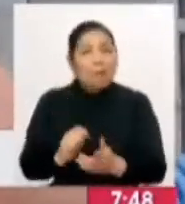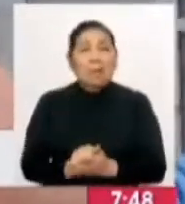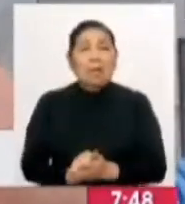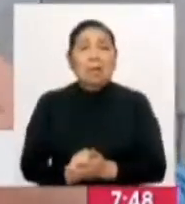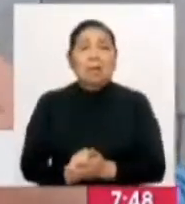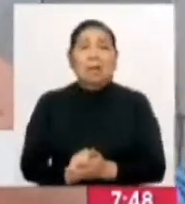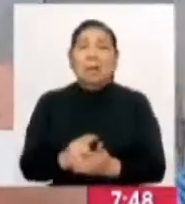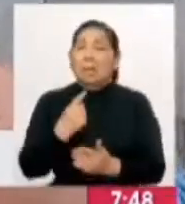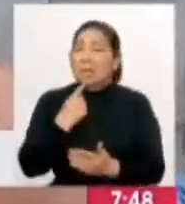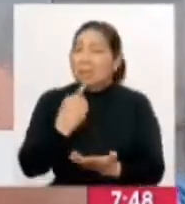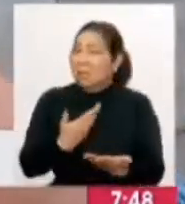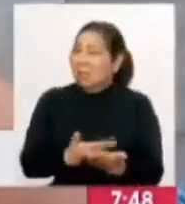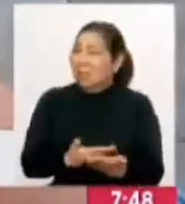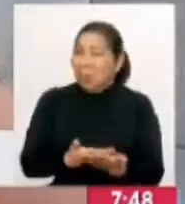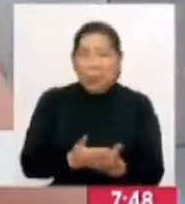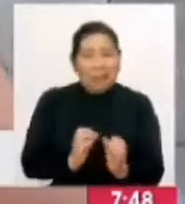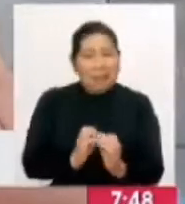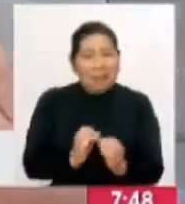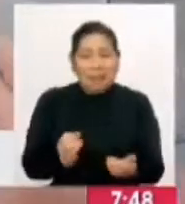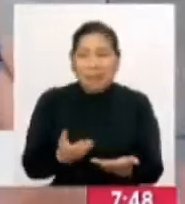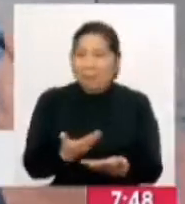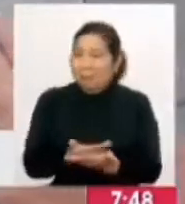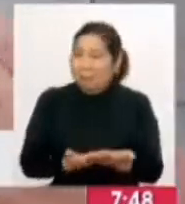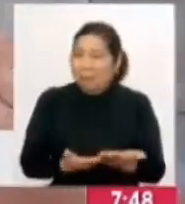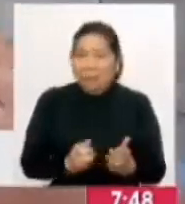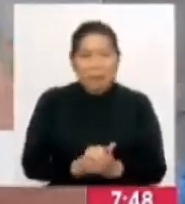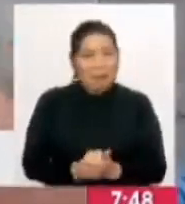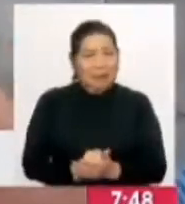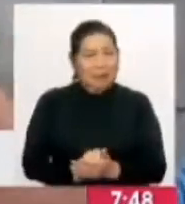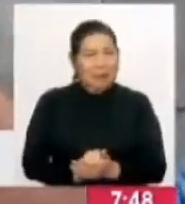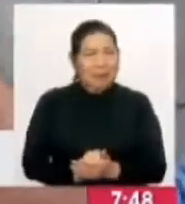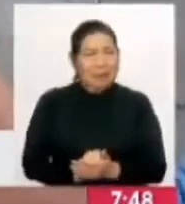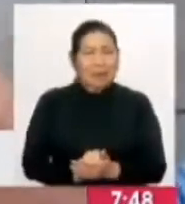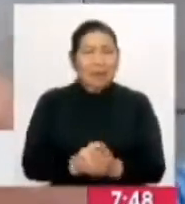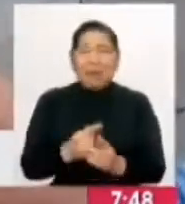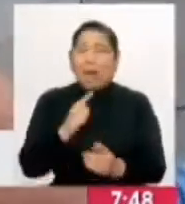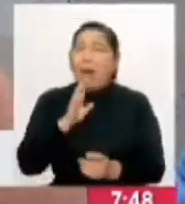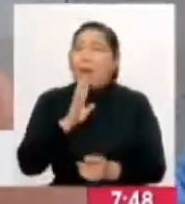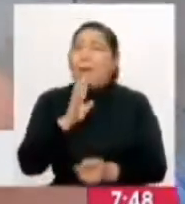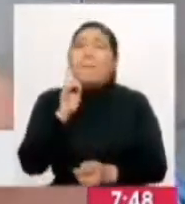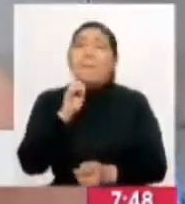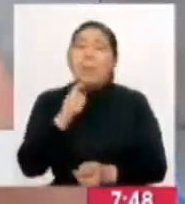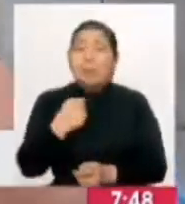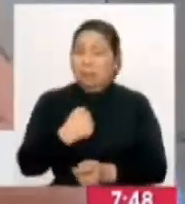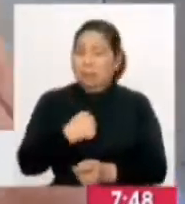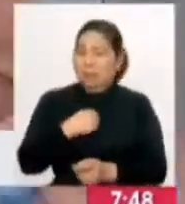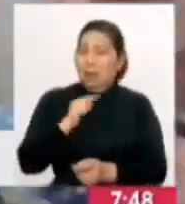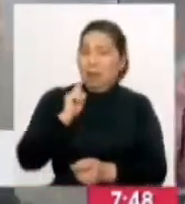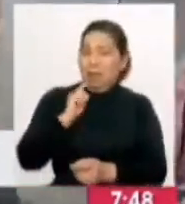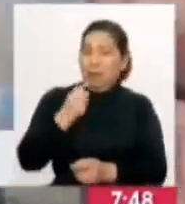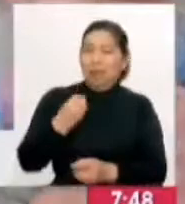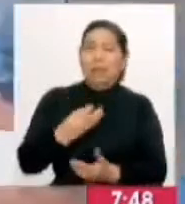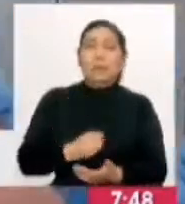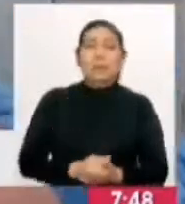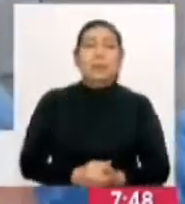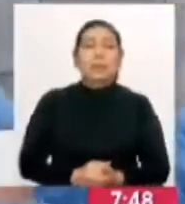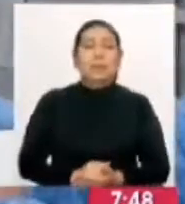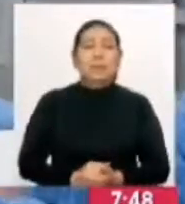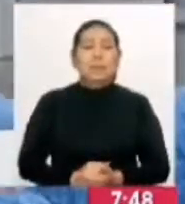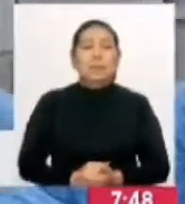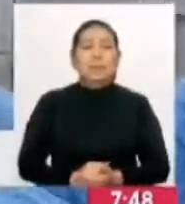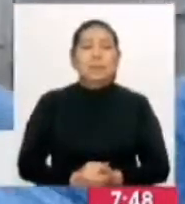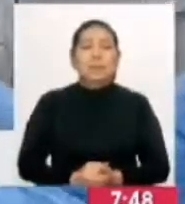refiere a ciertas cosas que aparentemente estaban bien las cosas. Pero no fue así. Nos mintió, me mintió a mí, en verdad. ¿En qué sentido le